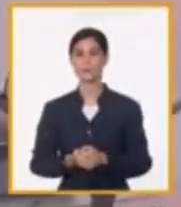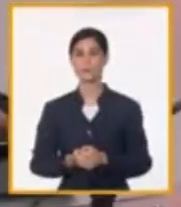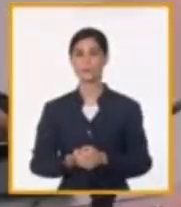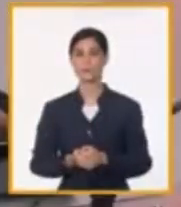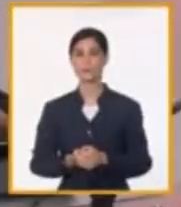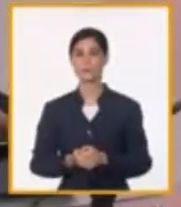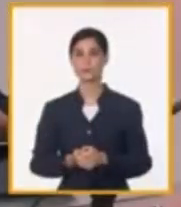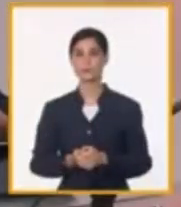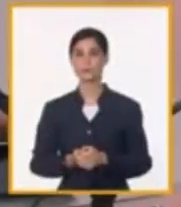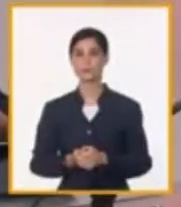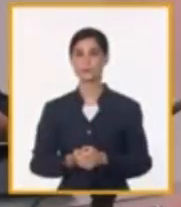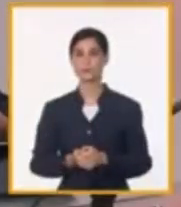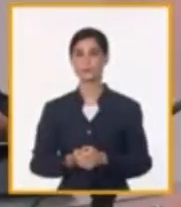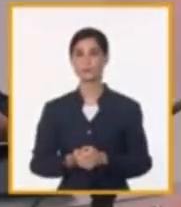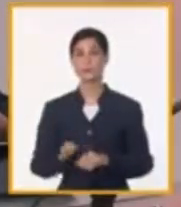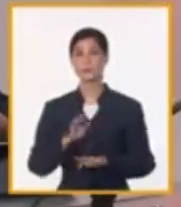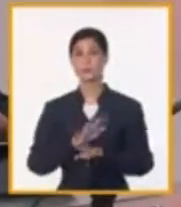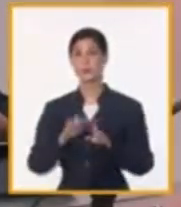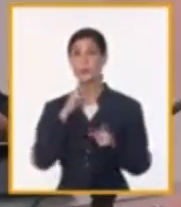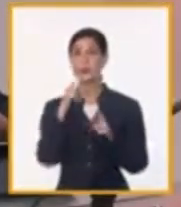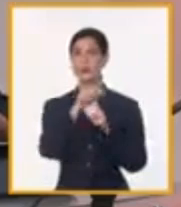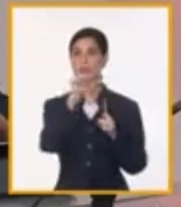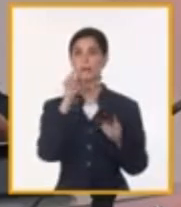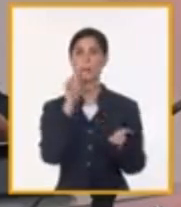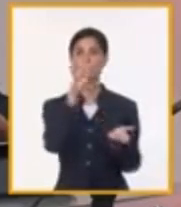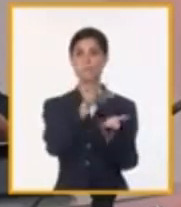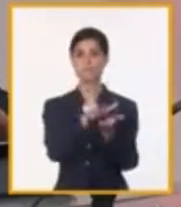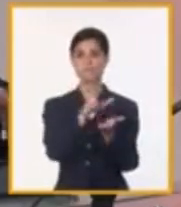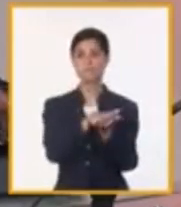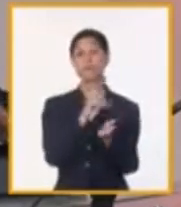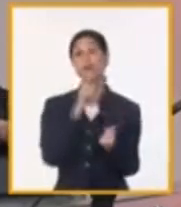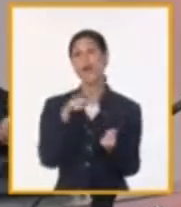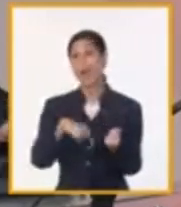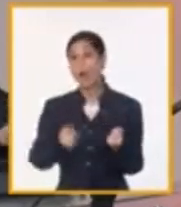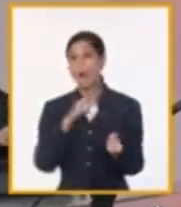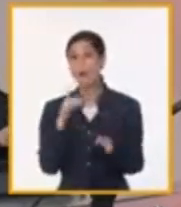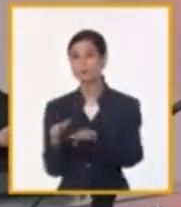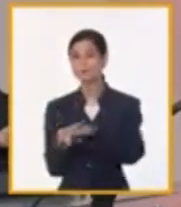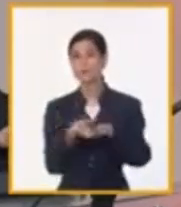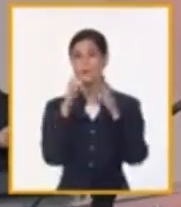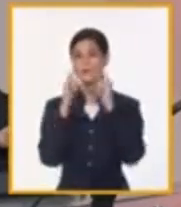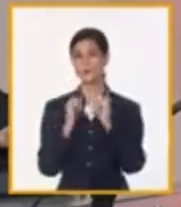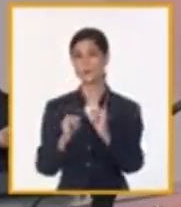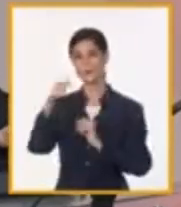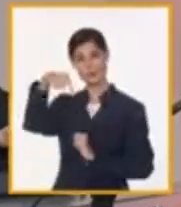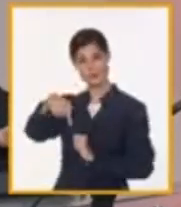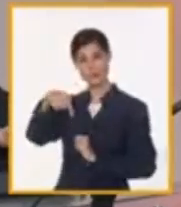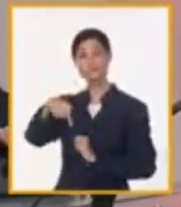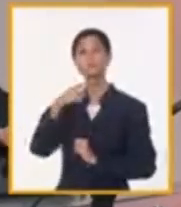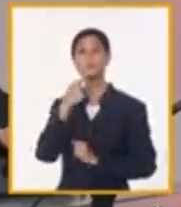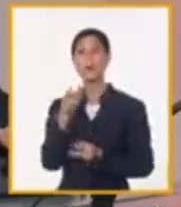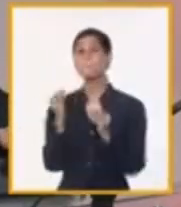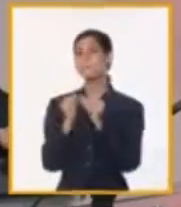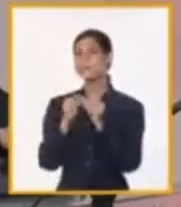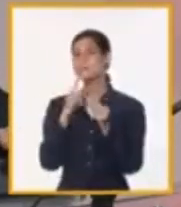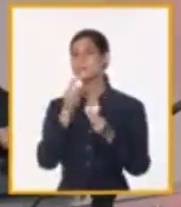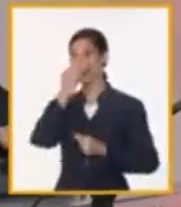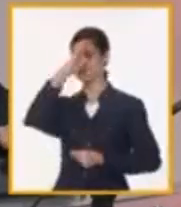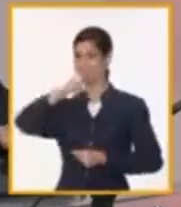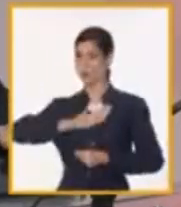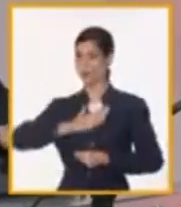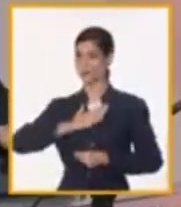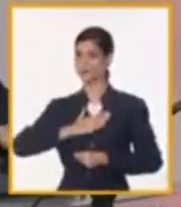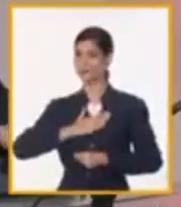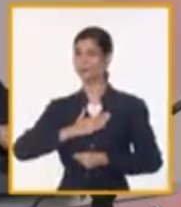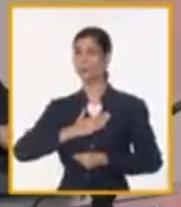Líbano Pero antes de comenzar vamos a nuestra habitual sección la noticia del día tiene que ver con nuestro país específicamente